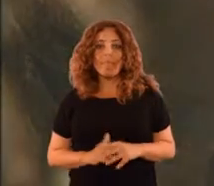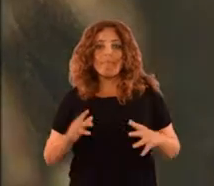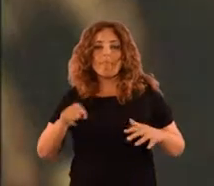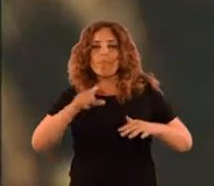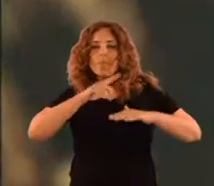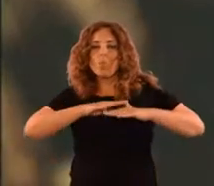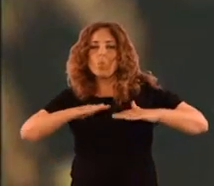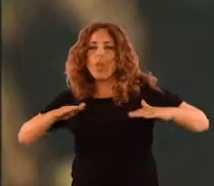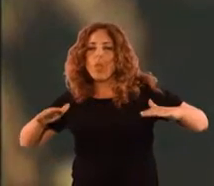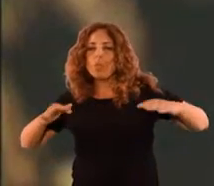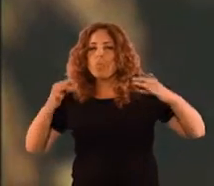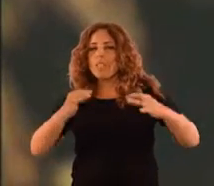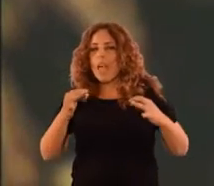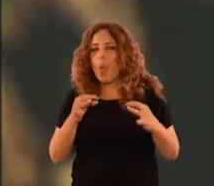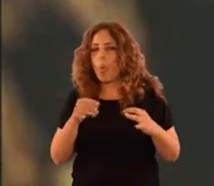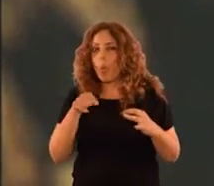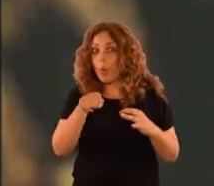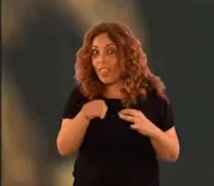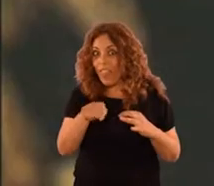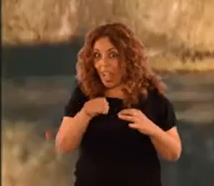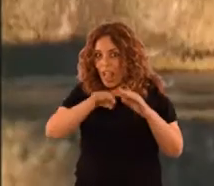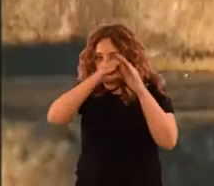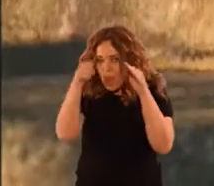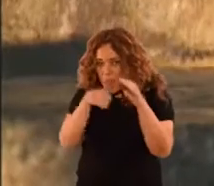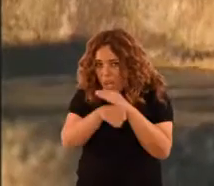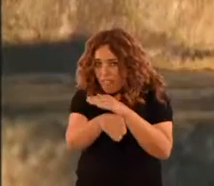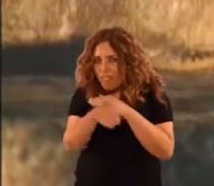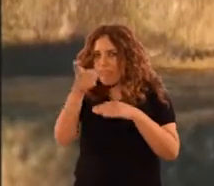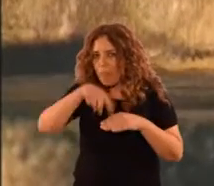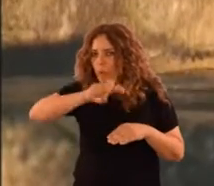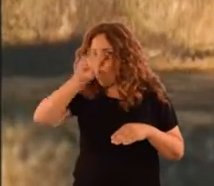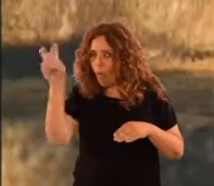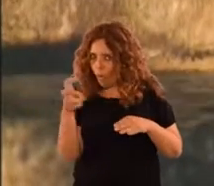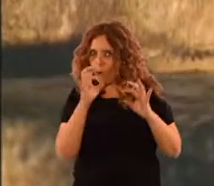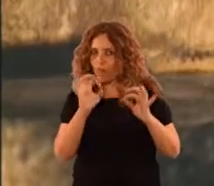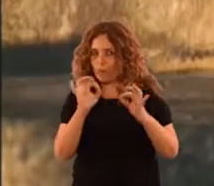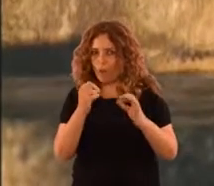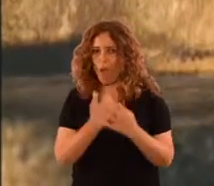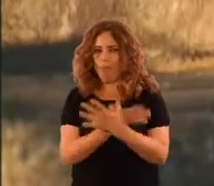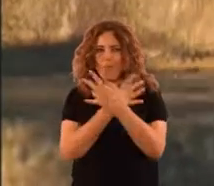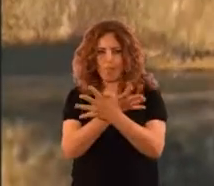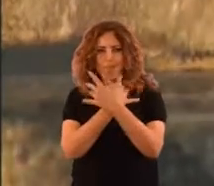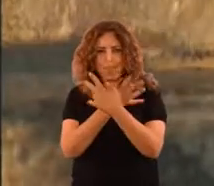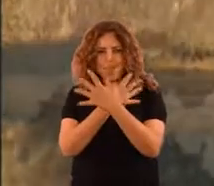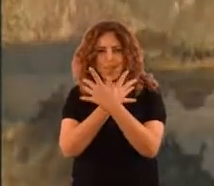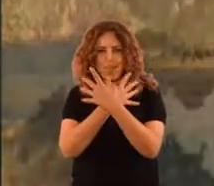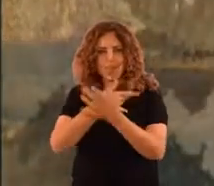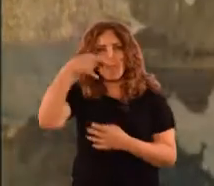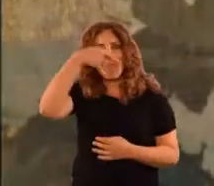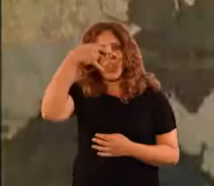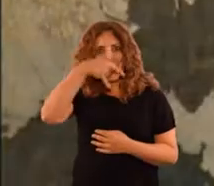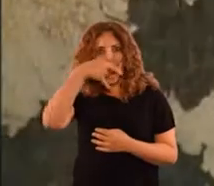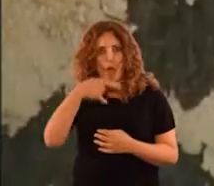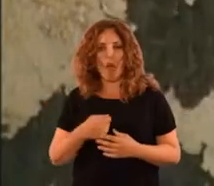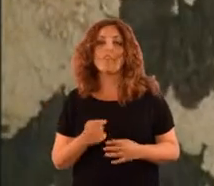El mundo silencioso y seguro de las cuevas del karst da cobijo y refugio a otro tipo de mamíferos, en este caso voladores,